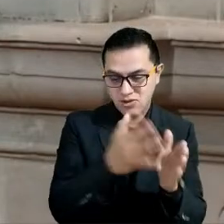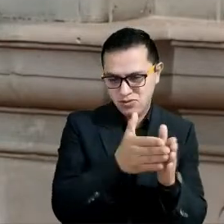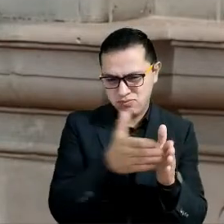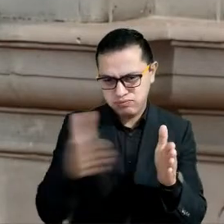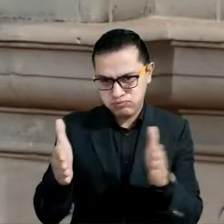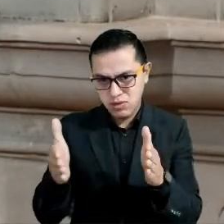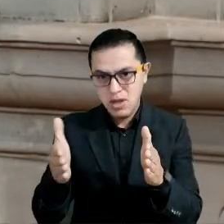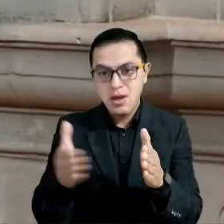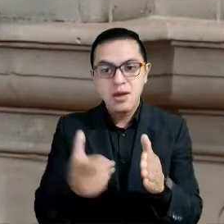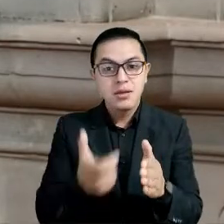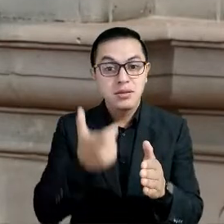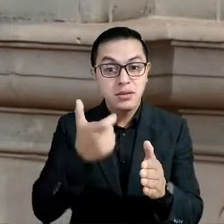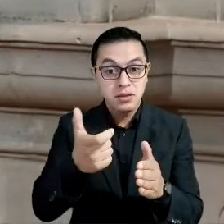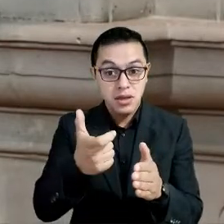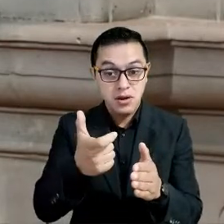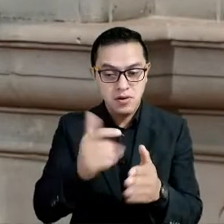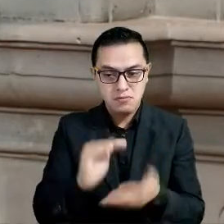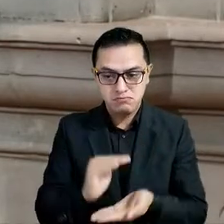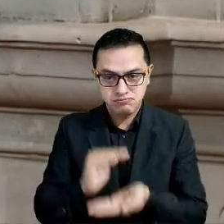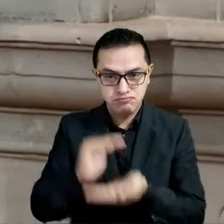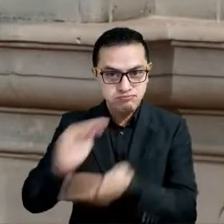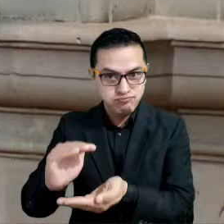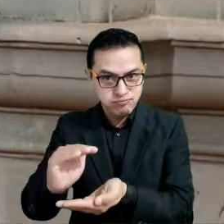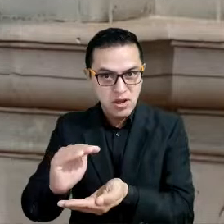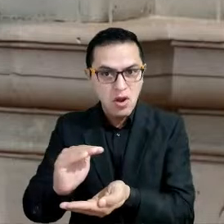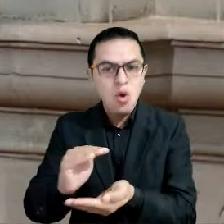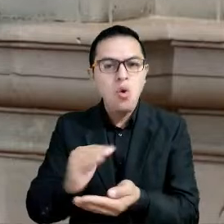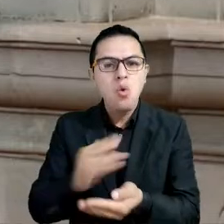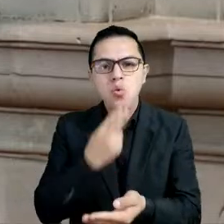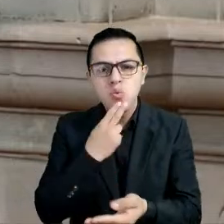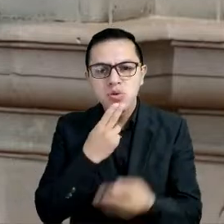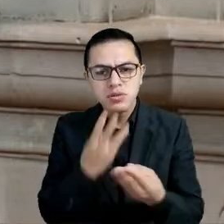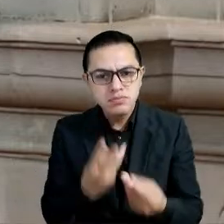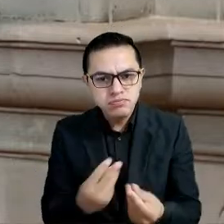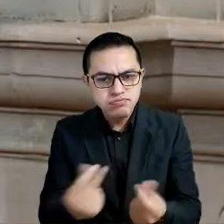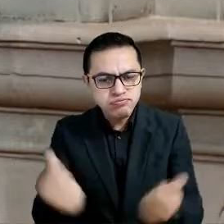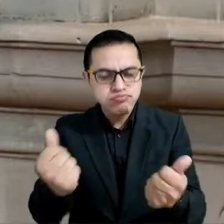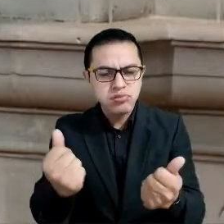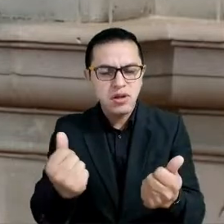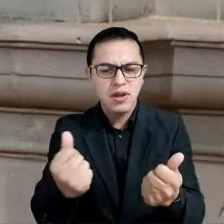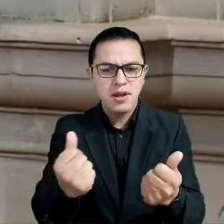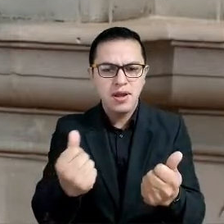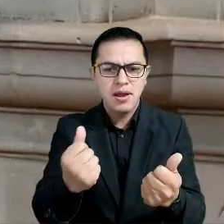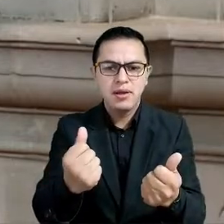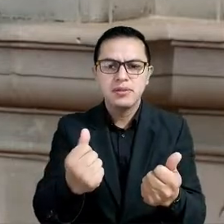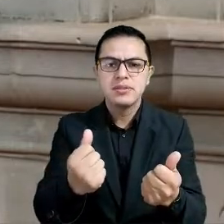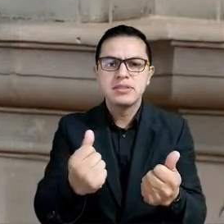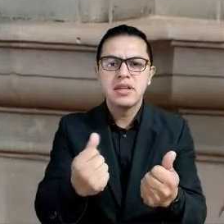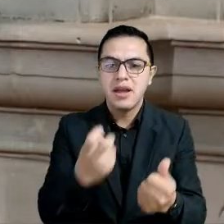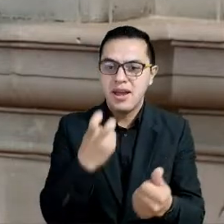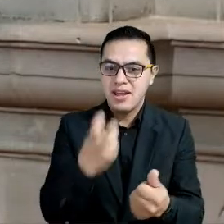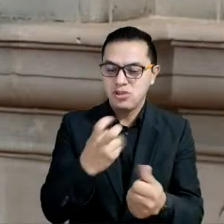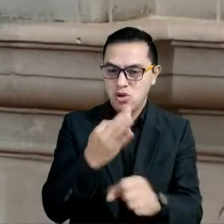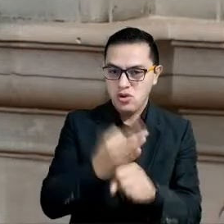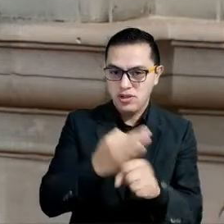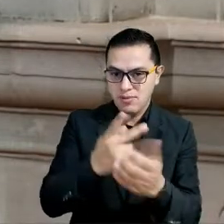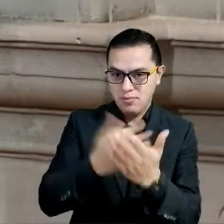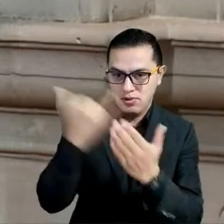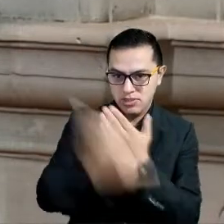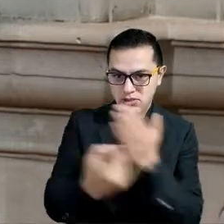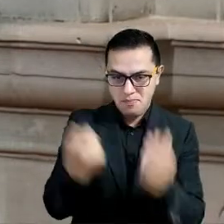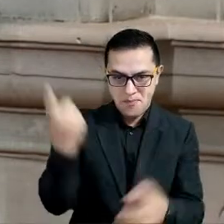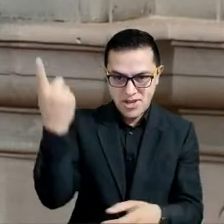año 2024, conforme al presente dictamen y proyecto de decreto correspondiente.